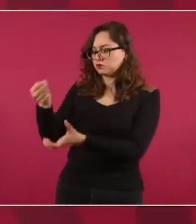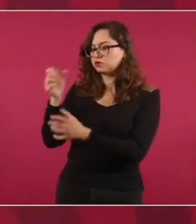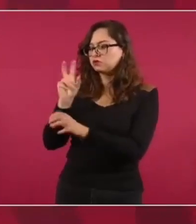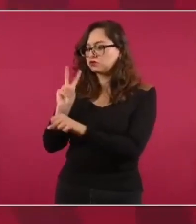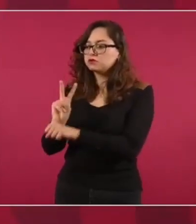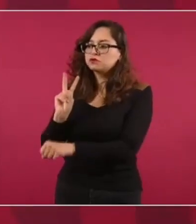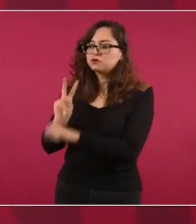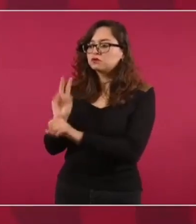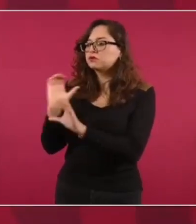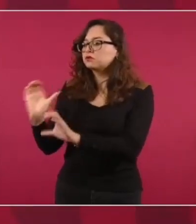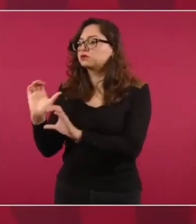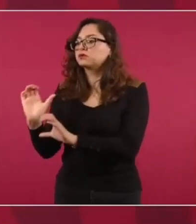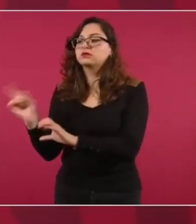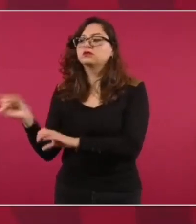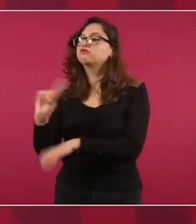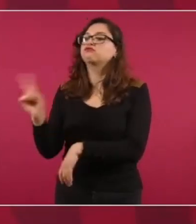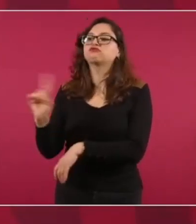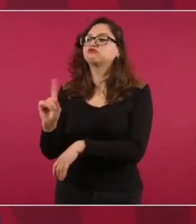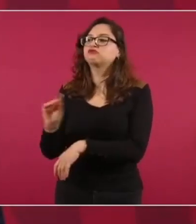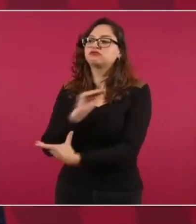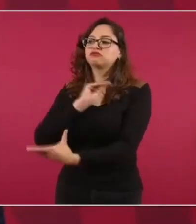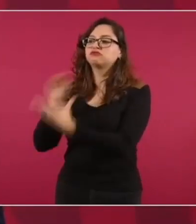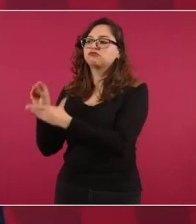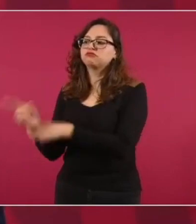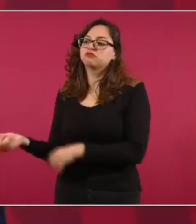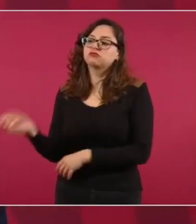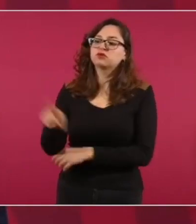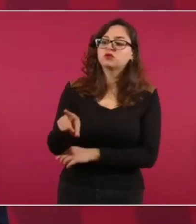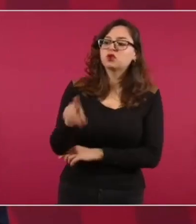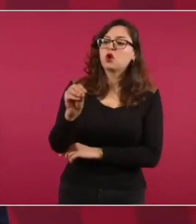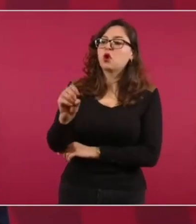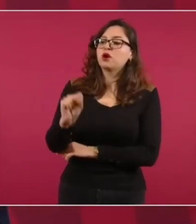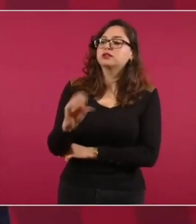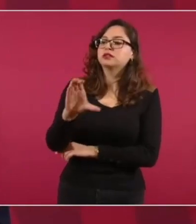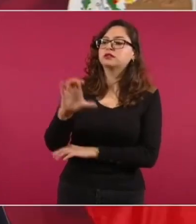entrega a organizaciones de la sociedad civil